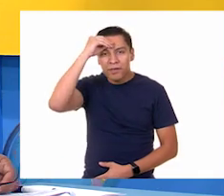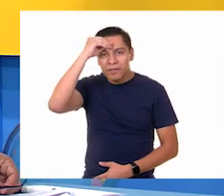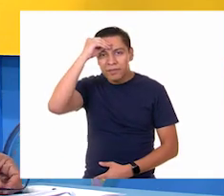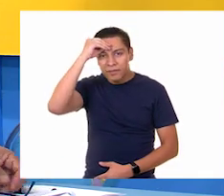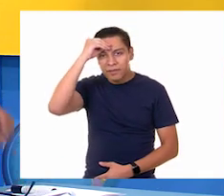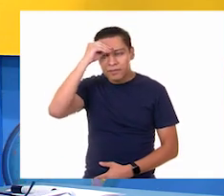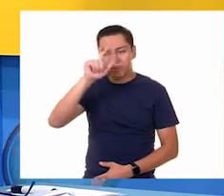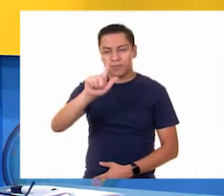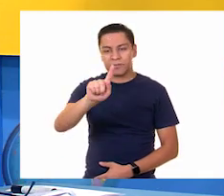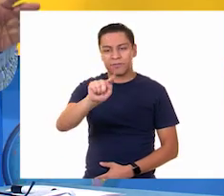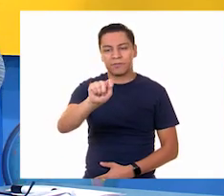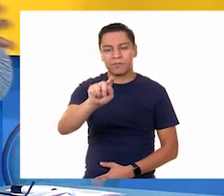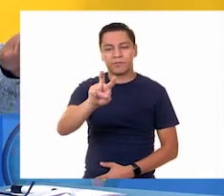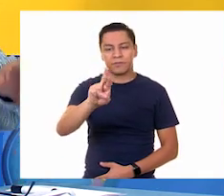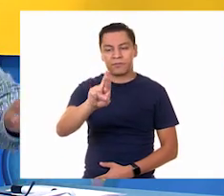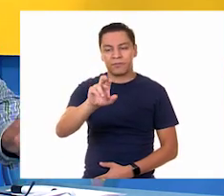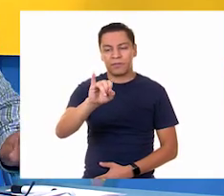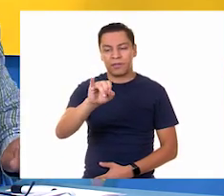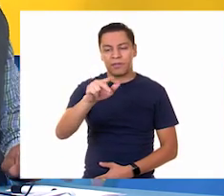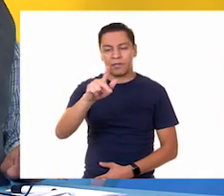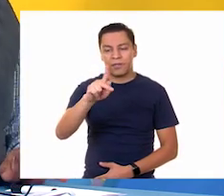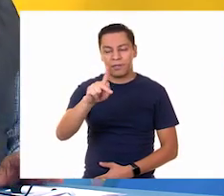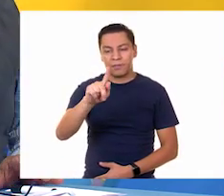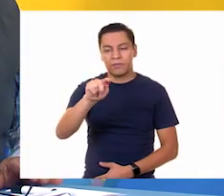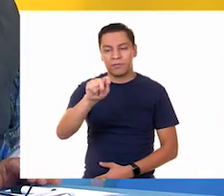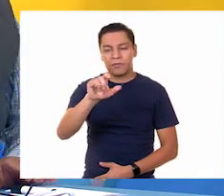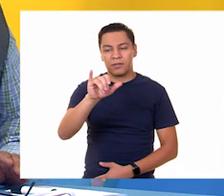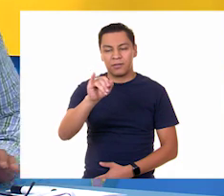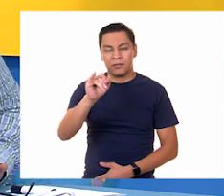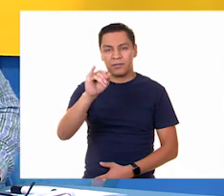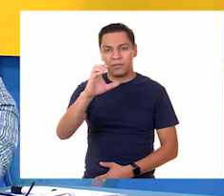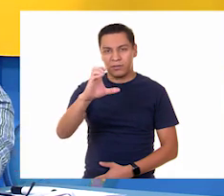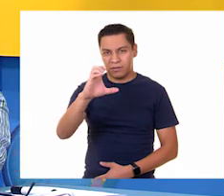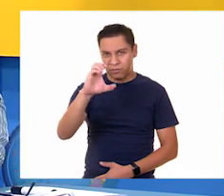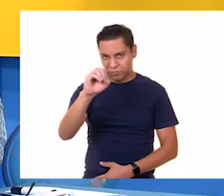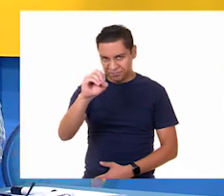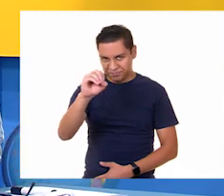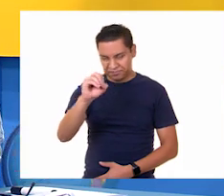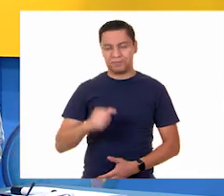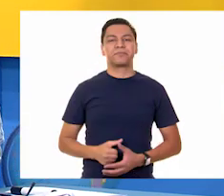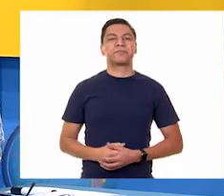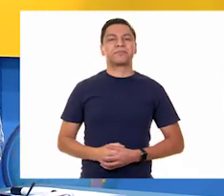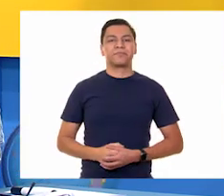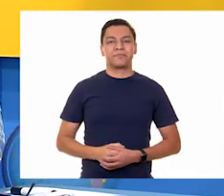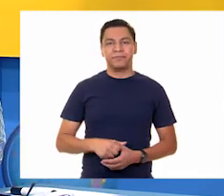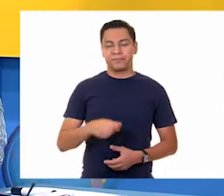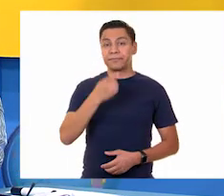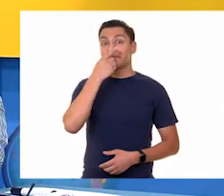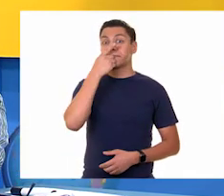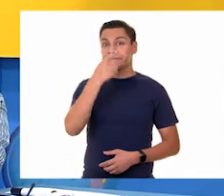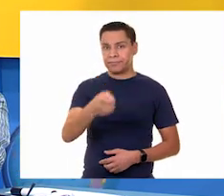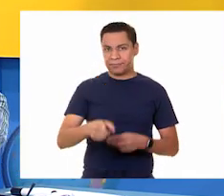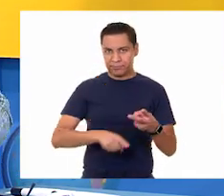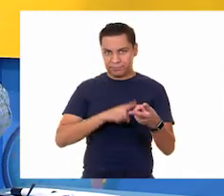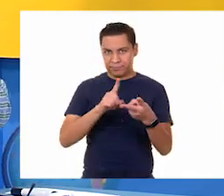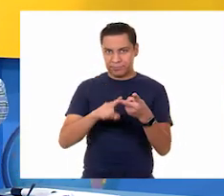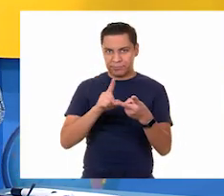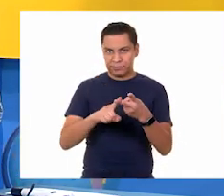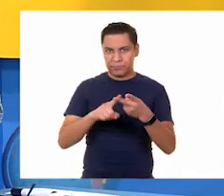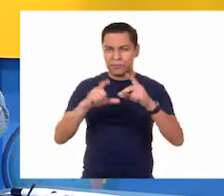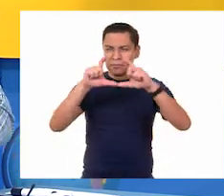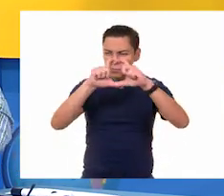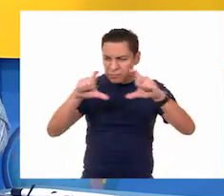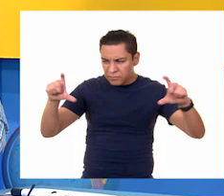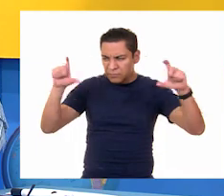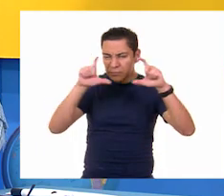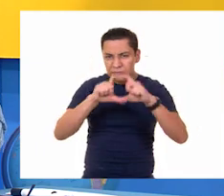primero y descubrir algunas diferencias. Perfecto, maestro. Otra aclaración que debo hacer es que los textos que vamos a